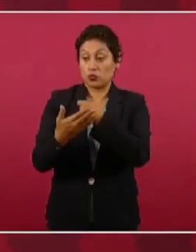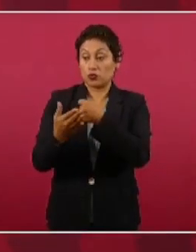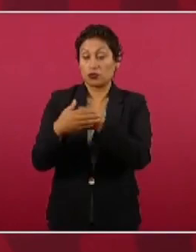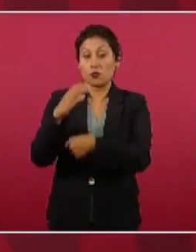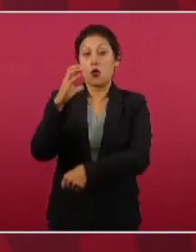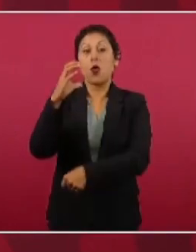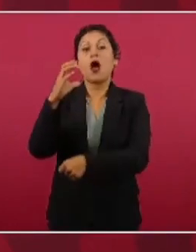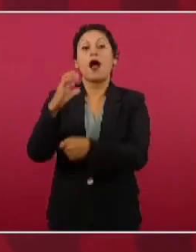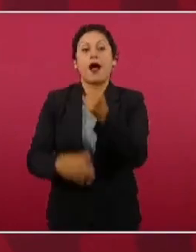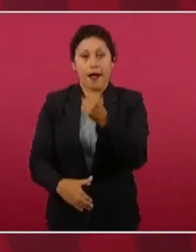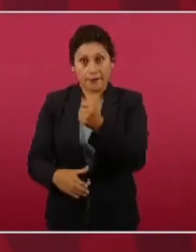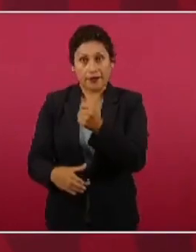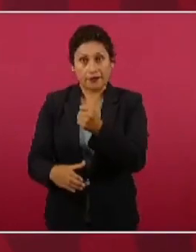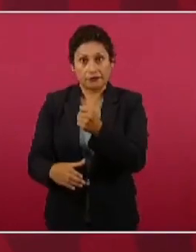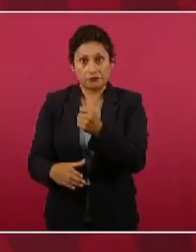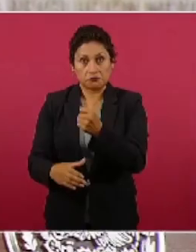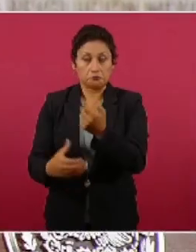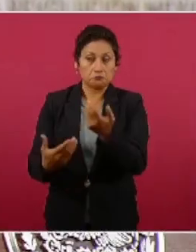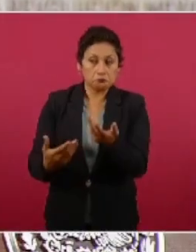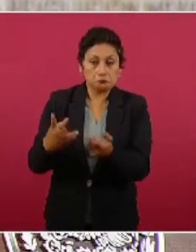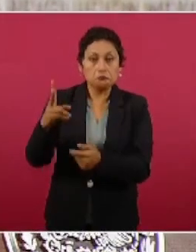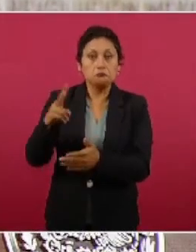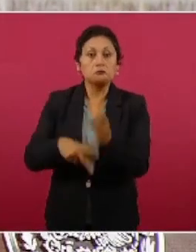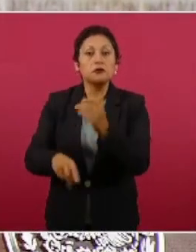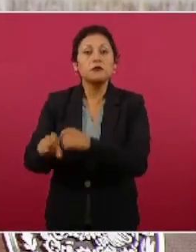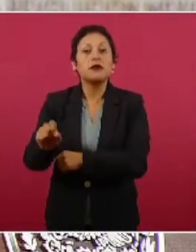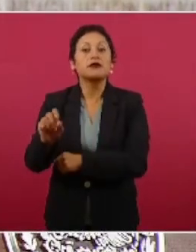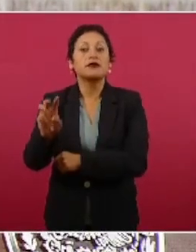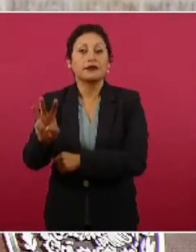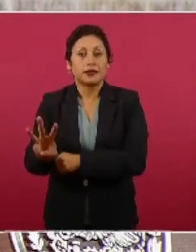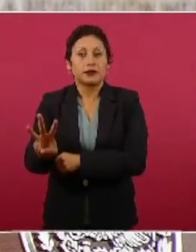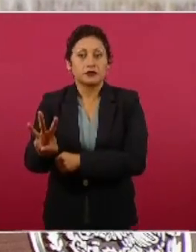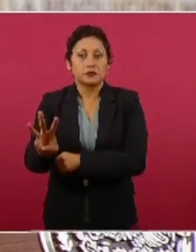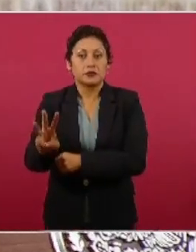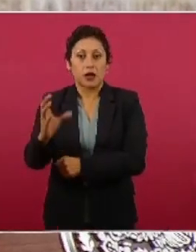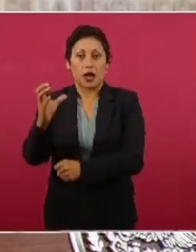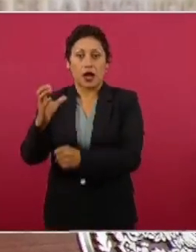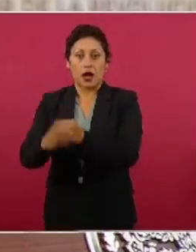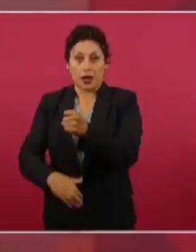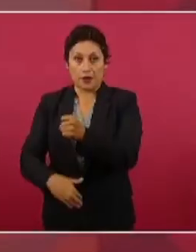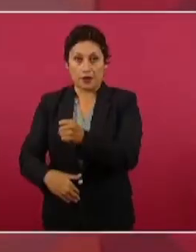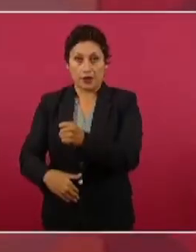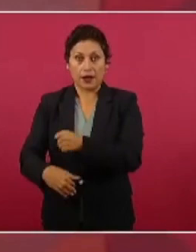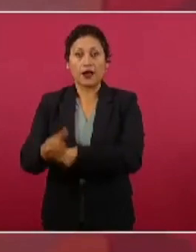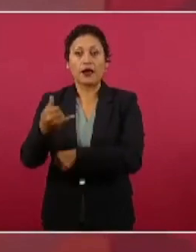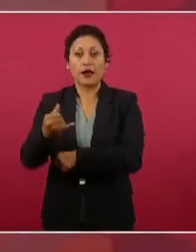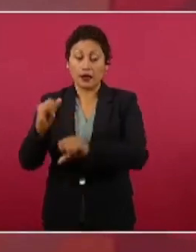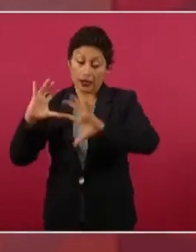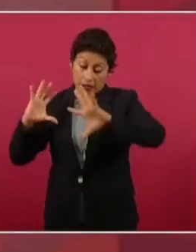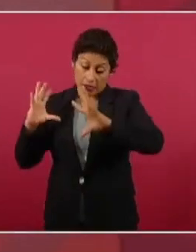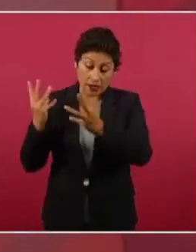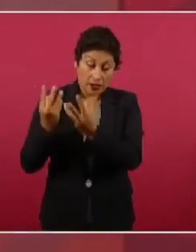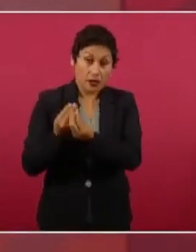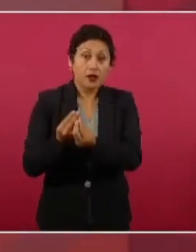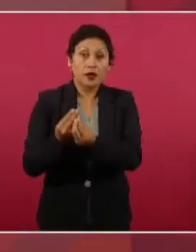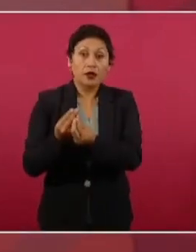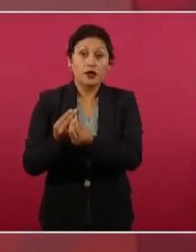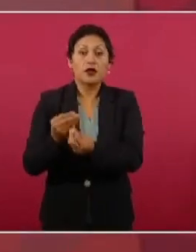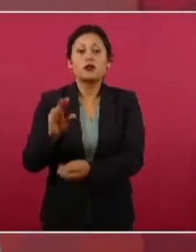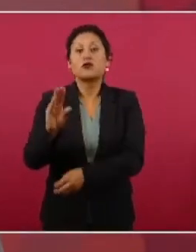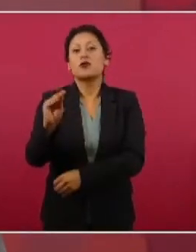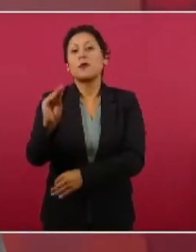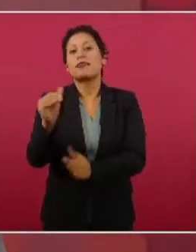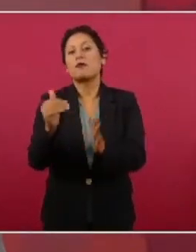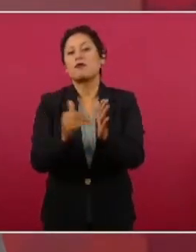el año próximo y en total va a significar una inversión de